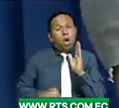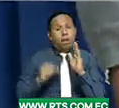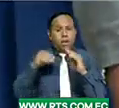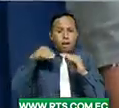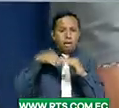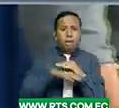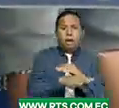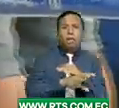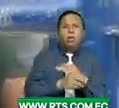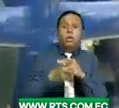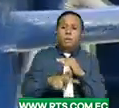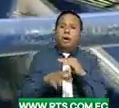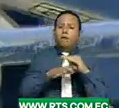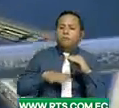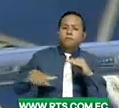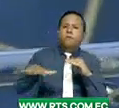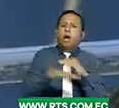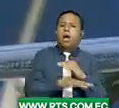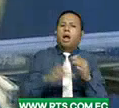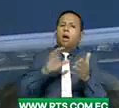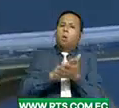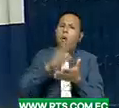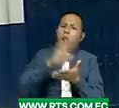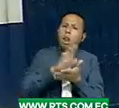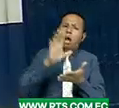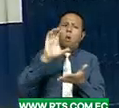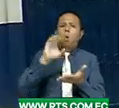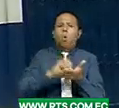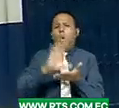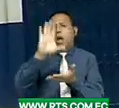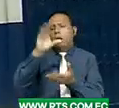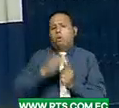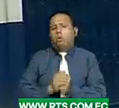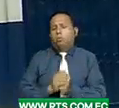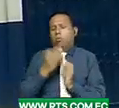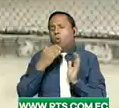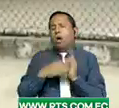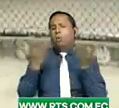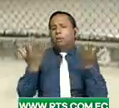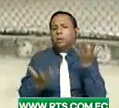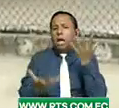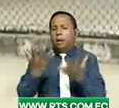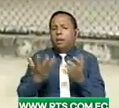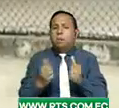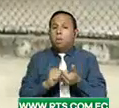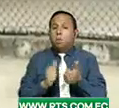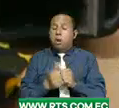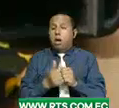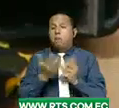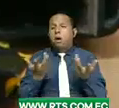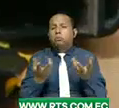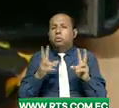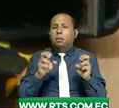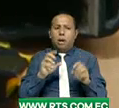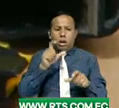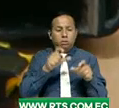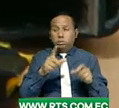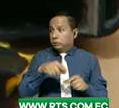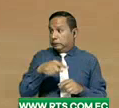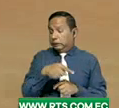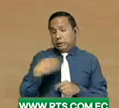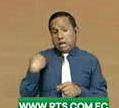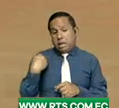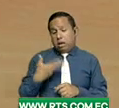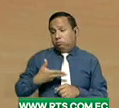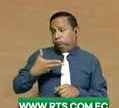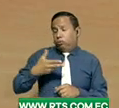instituciones educativas cuando se lo requiera. Por ejemplo, en el momento en el que se presenten situaciones como porte de armas de fuego,